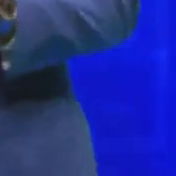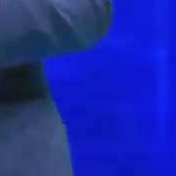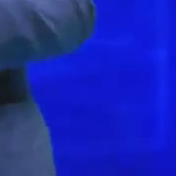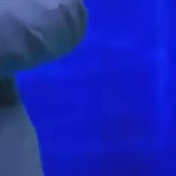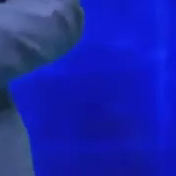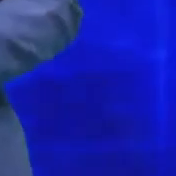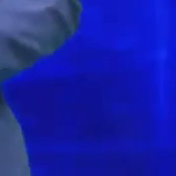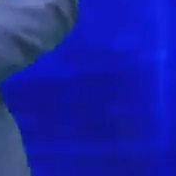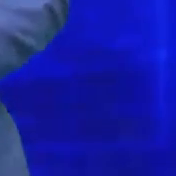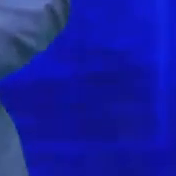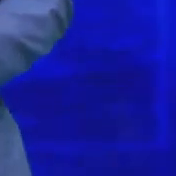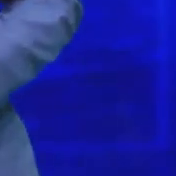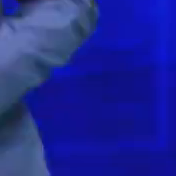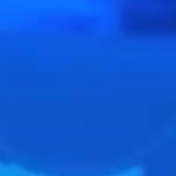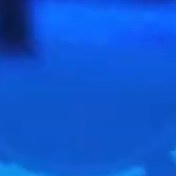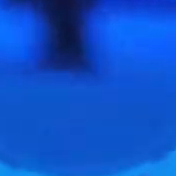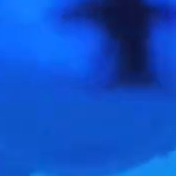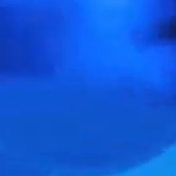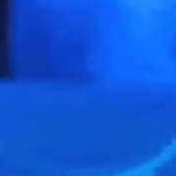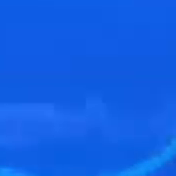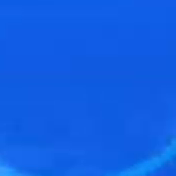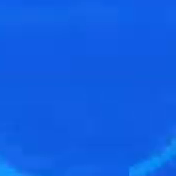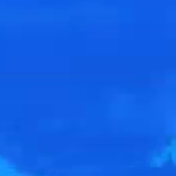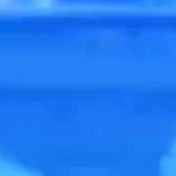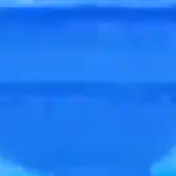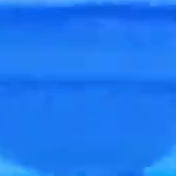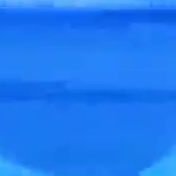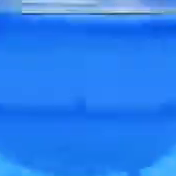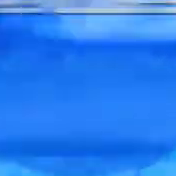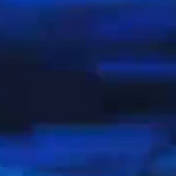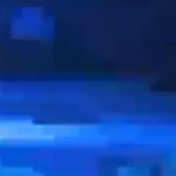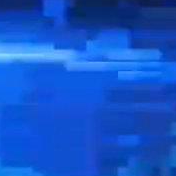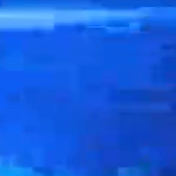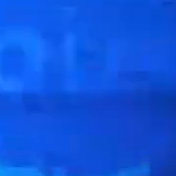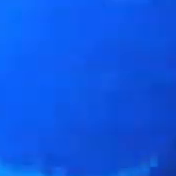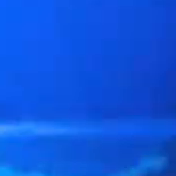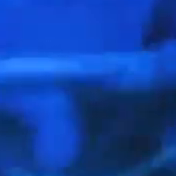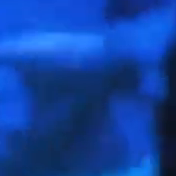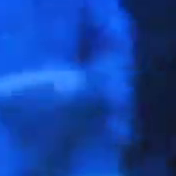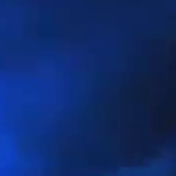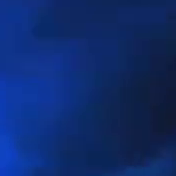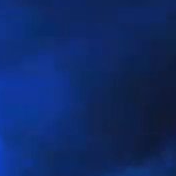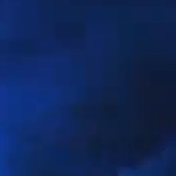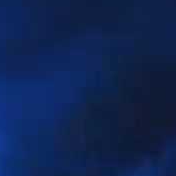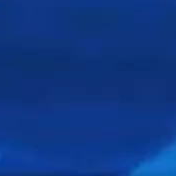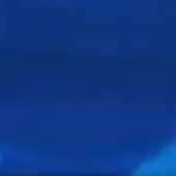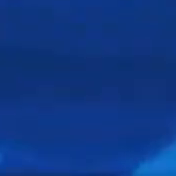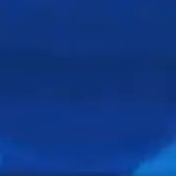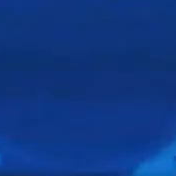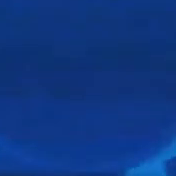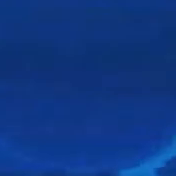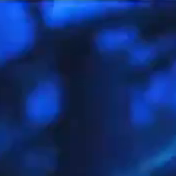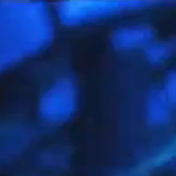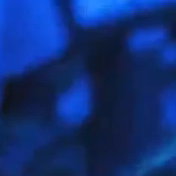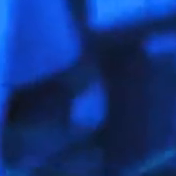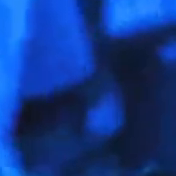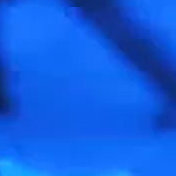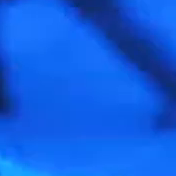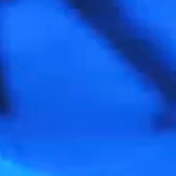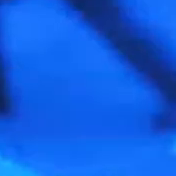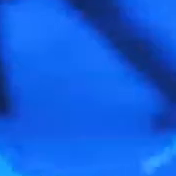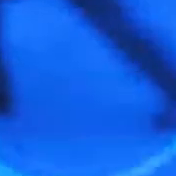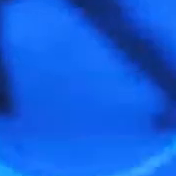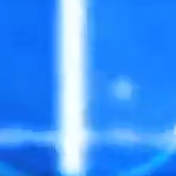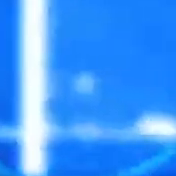las estadísticas de todos los dominicanos. La pasión de los deportes se vive aquí, todas las noches. El último